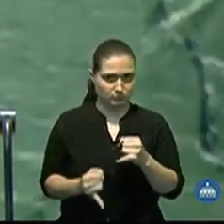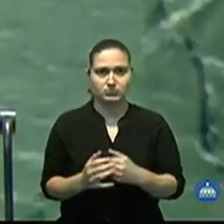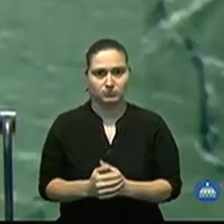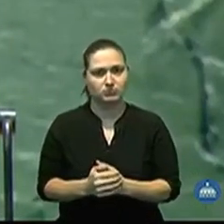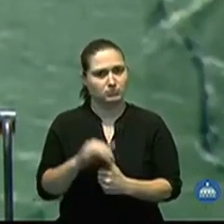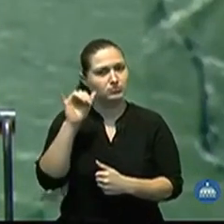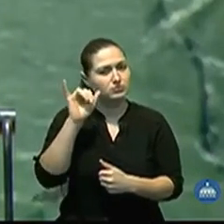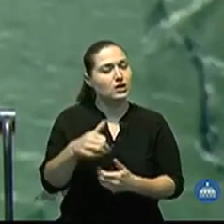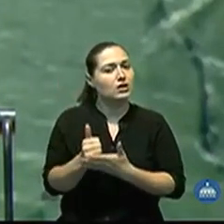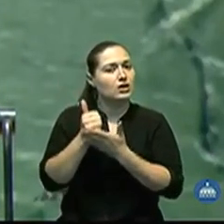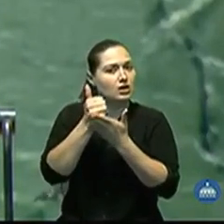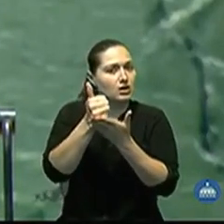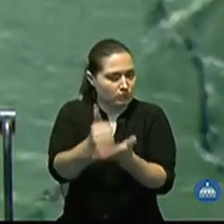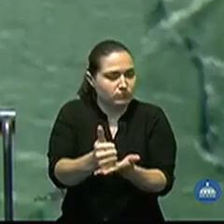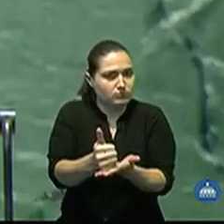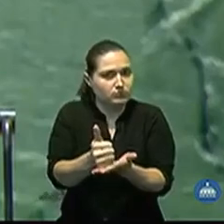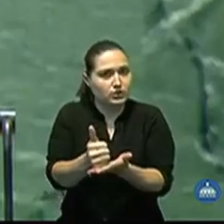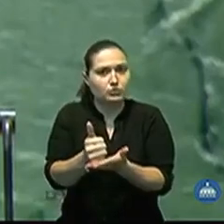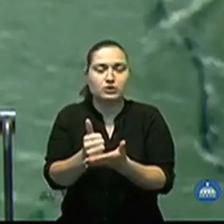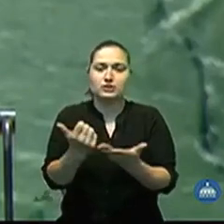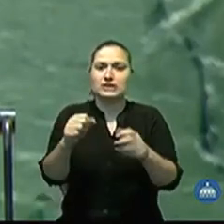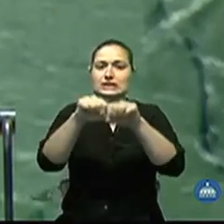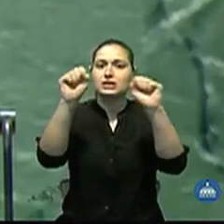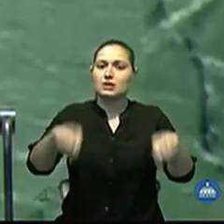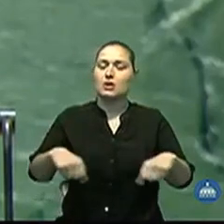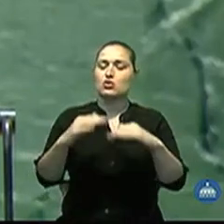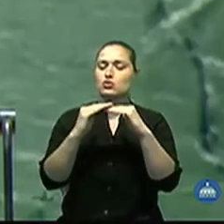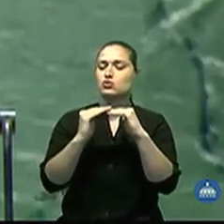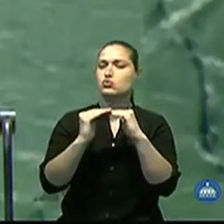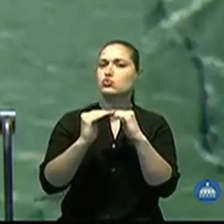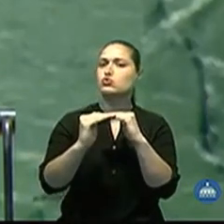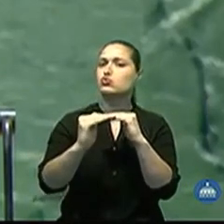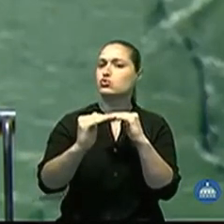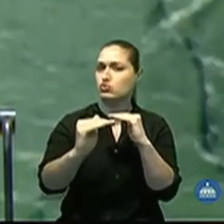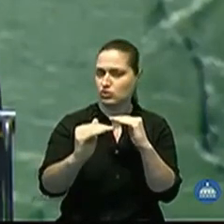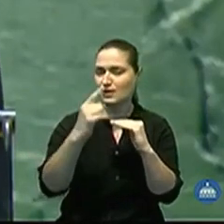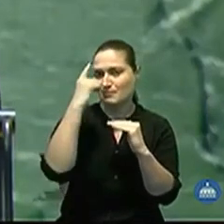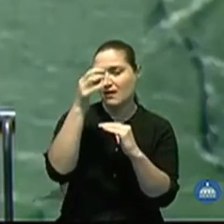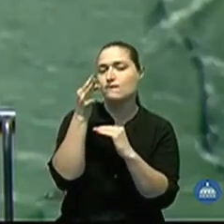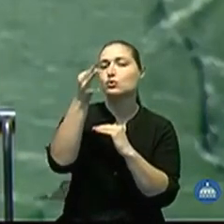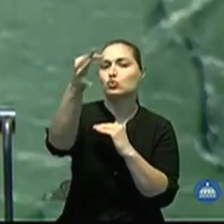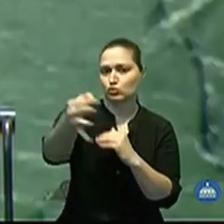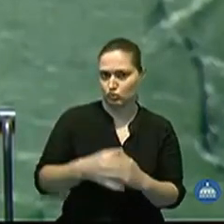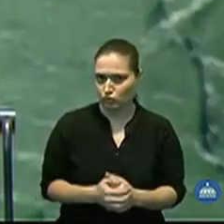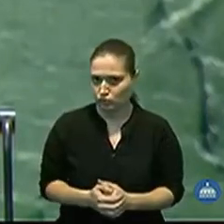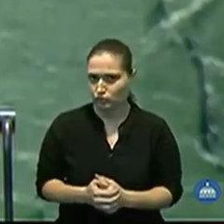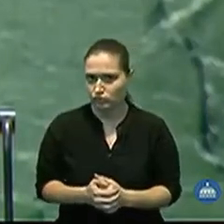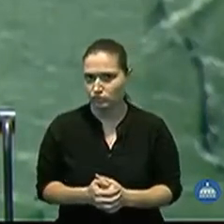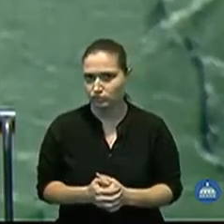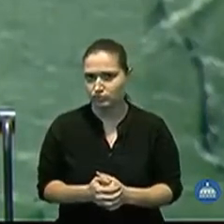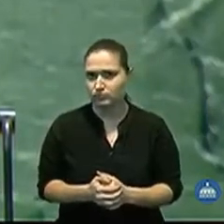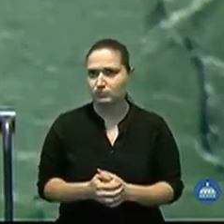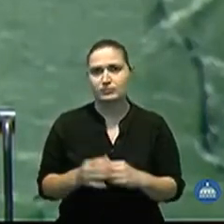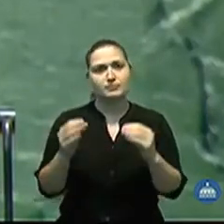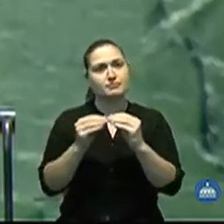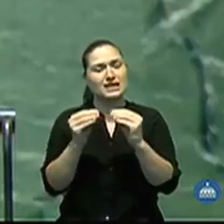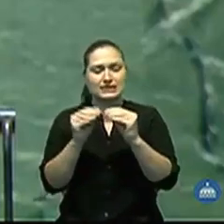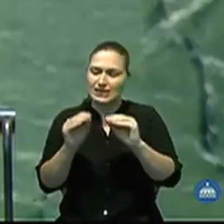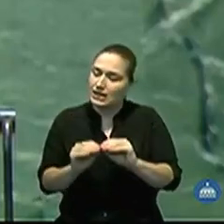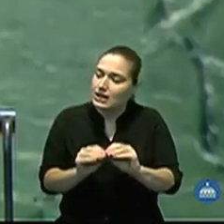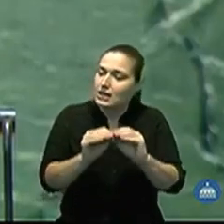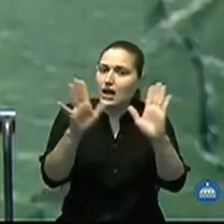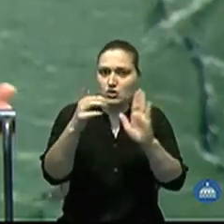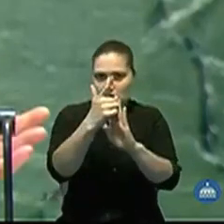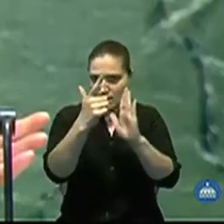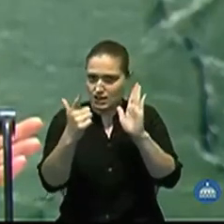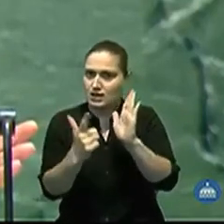estabilidad política y social a las futuras generaciones y buscar establecer un principio general de manera más clara y robusta.